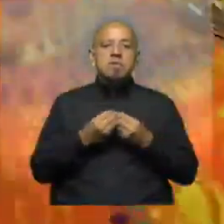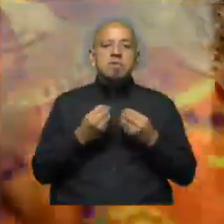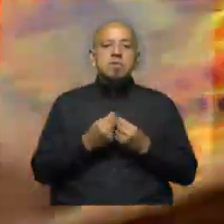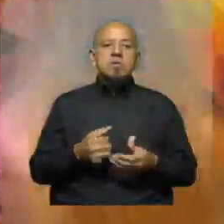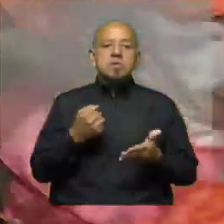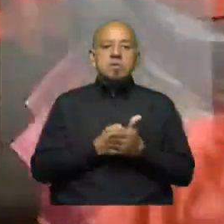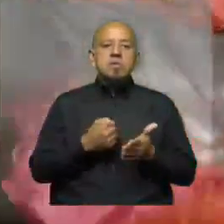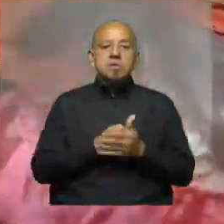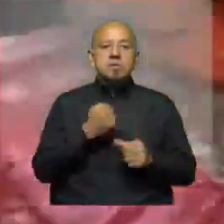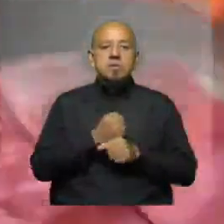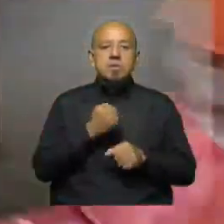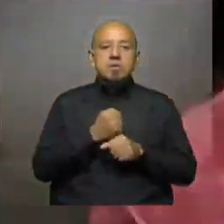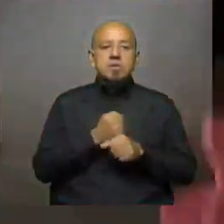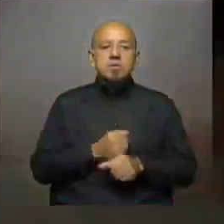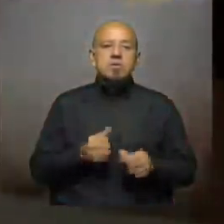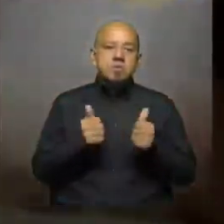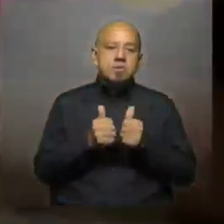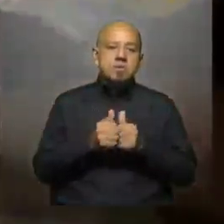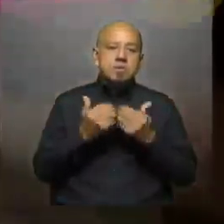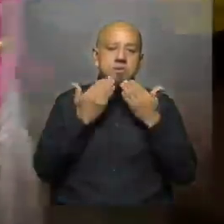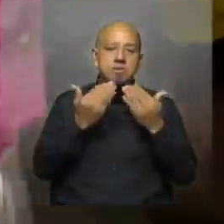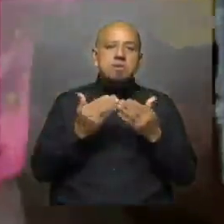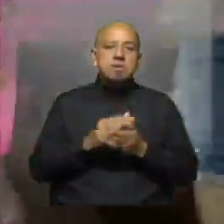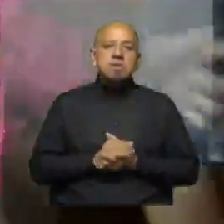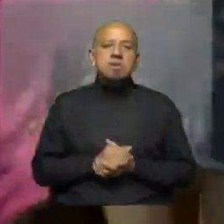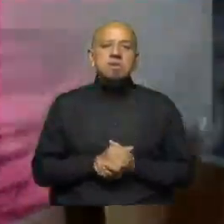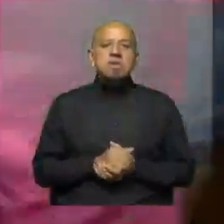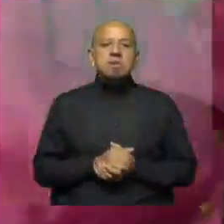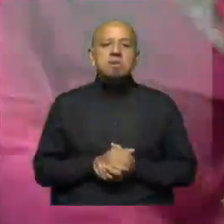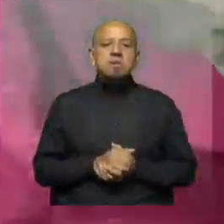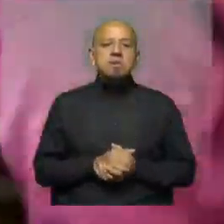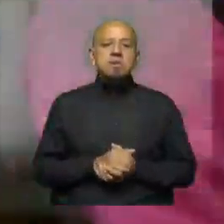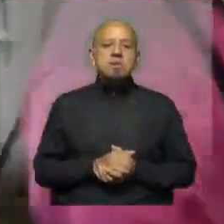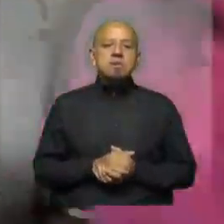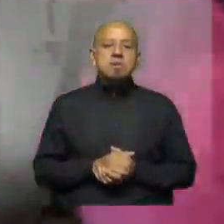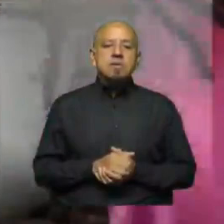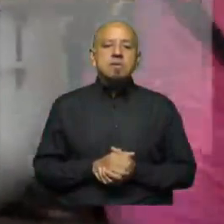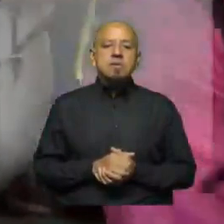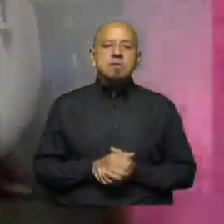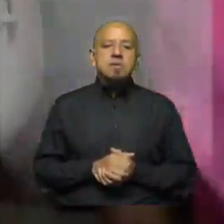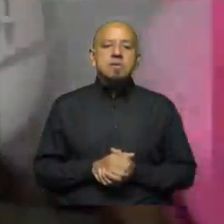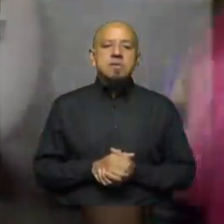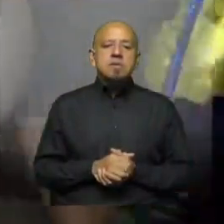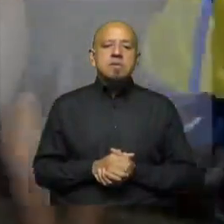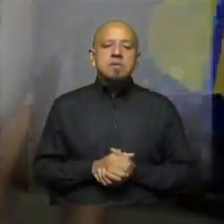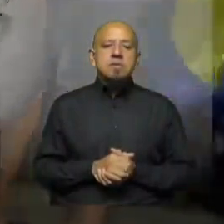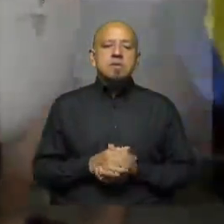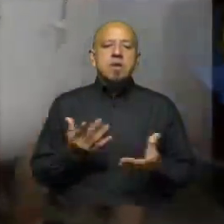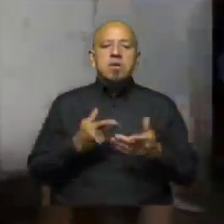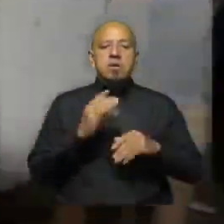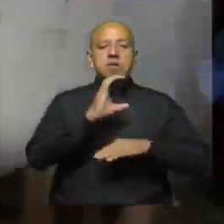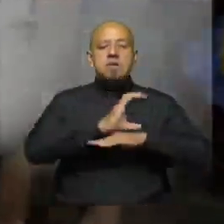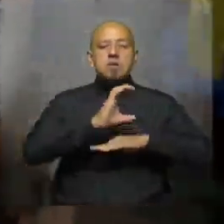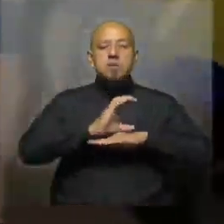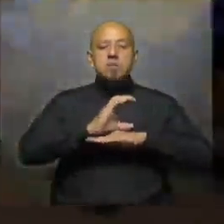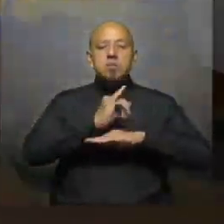trabajando juntos como estamos ahora. Muchas gracias. Ahora sí, voy a hablar con una de las referentes del Centro Comunal 5,